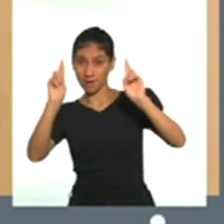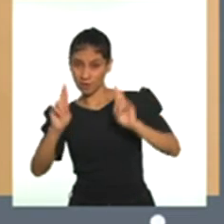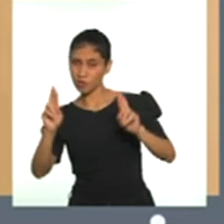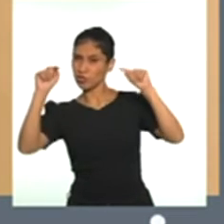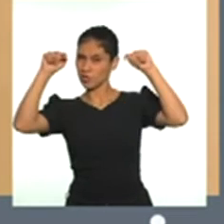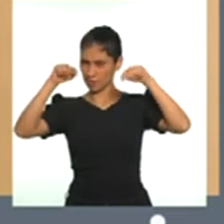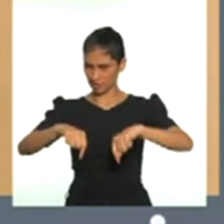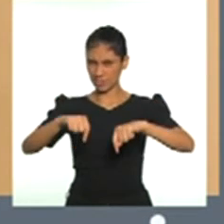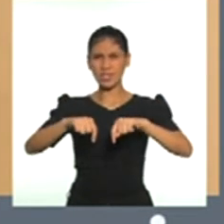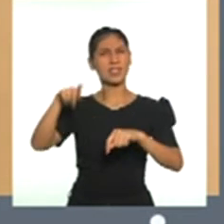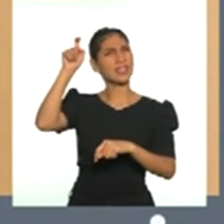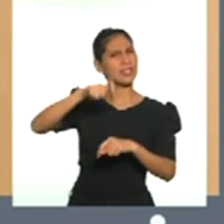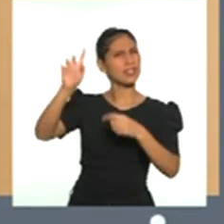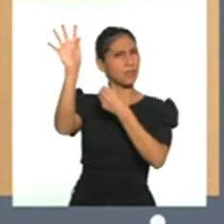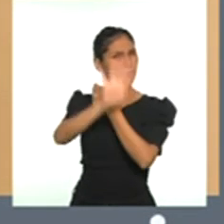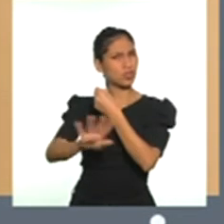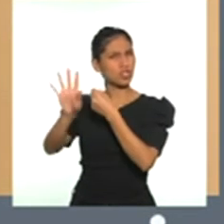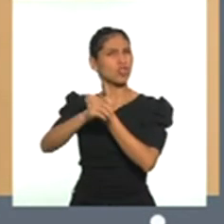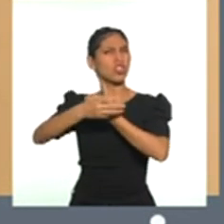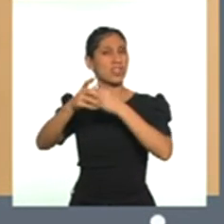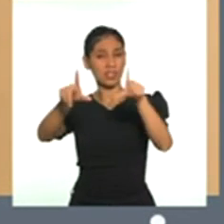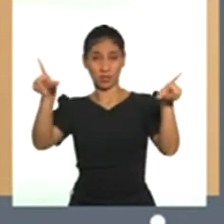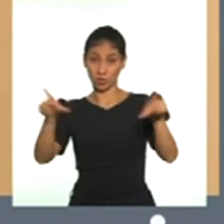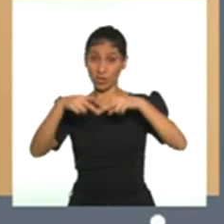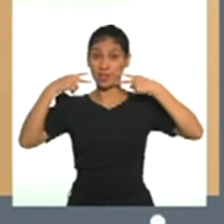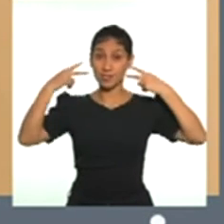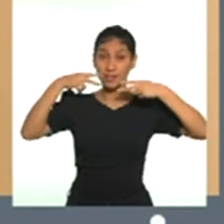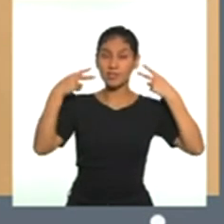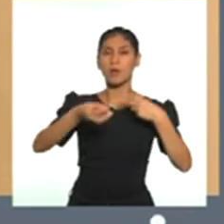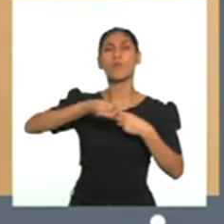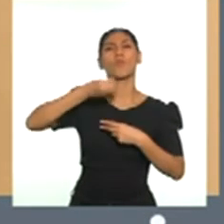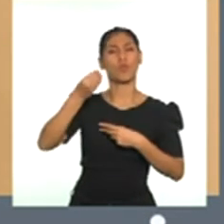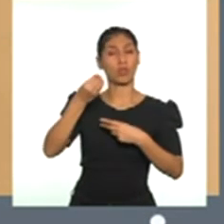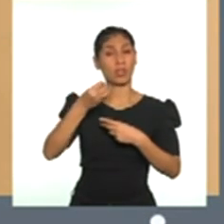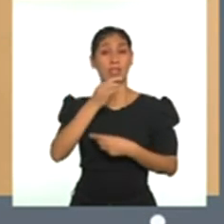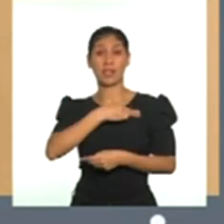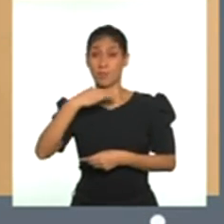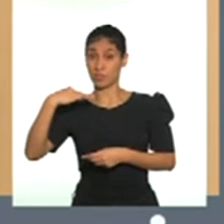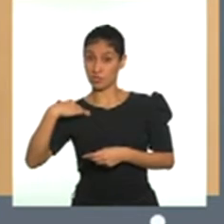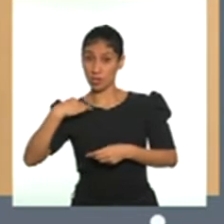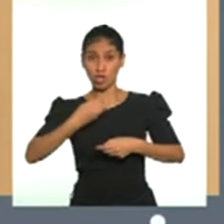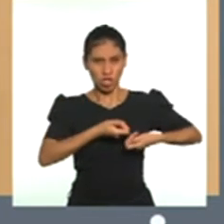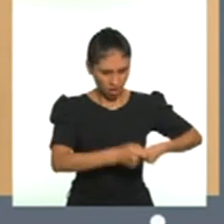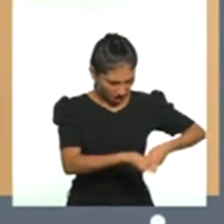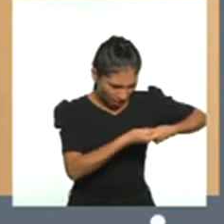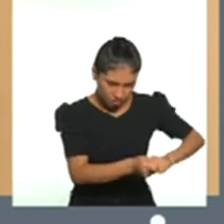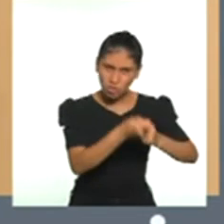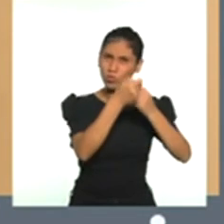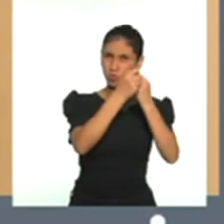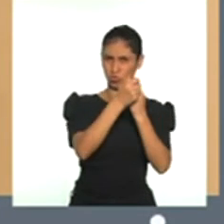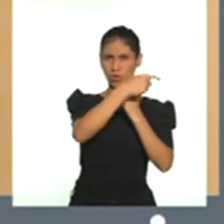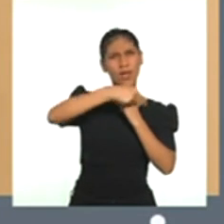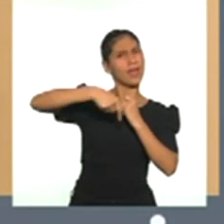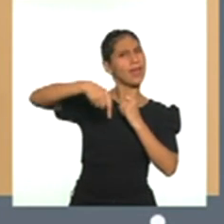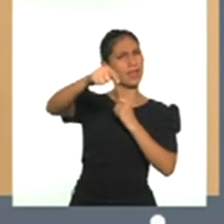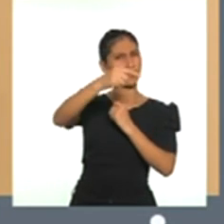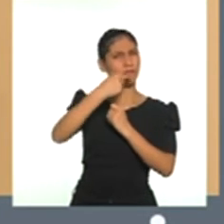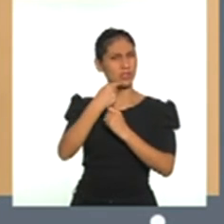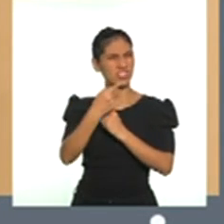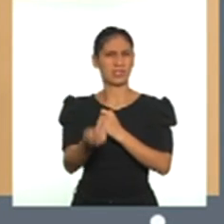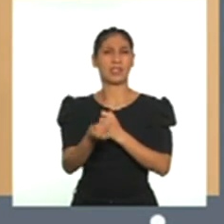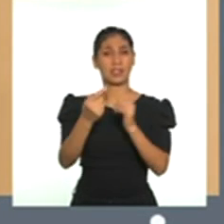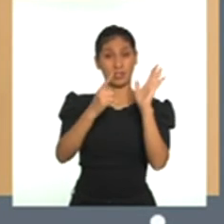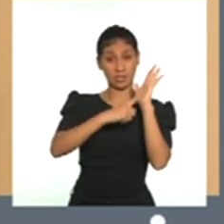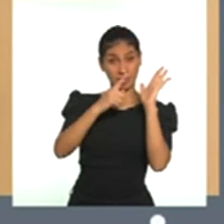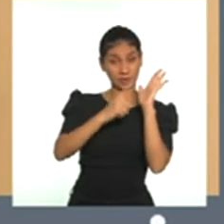naturales que necesita mayor protección es la Amazonía, ya que, según el Ministerio de Agricultura, citado en una